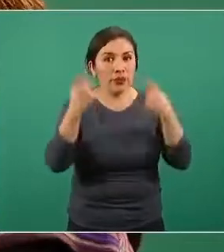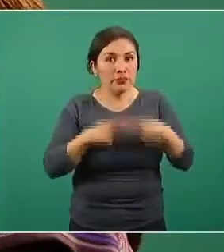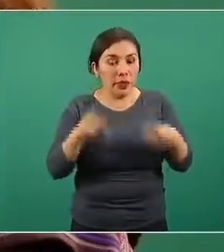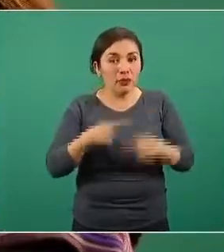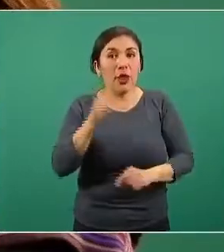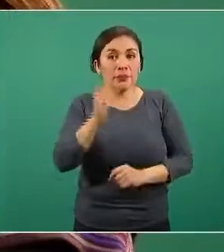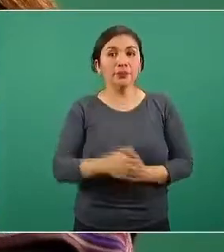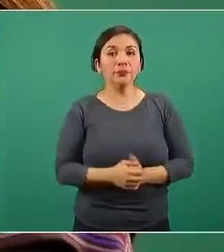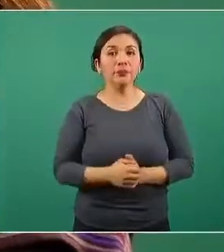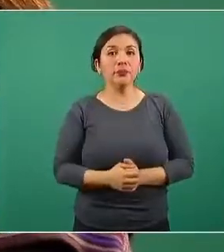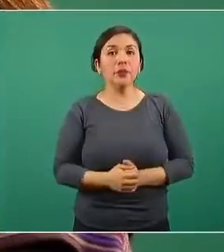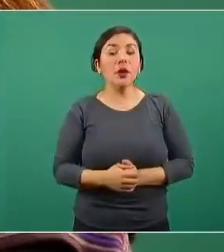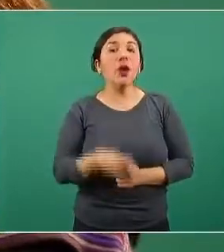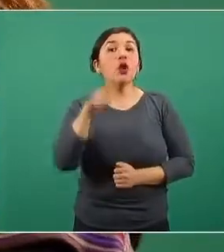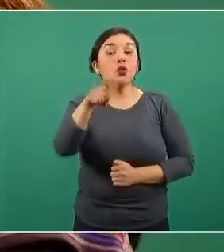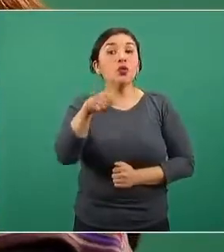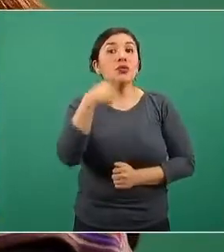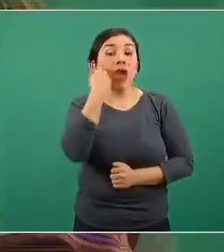es sexo con uno mismo.